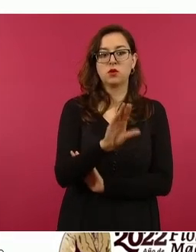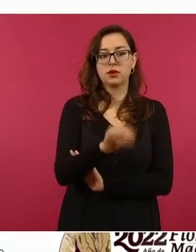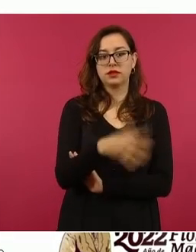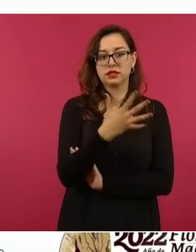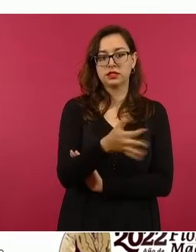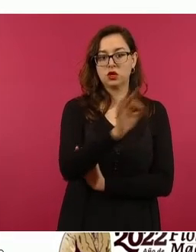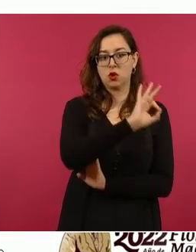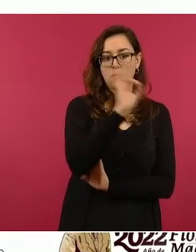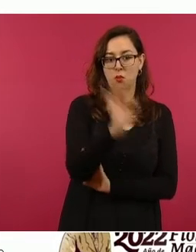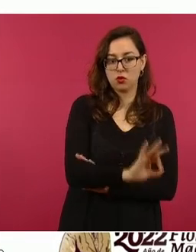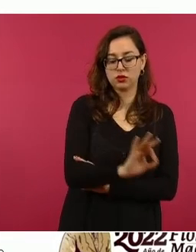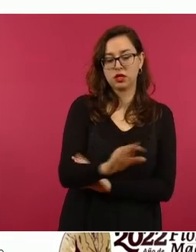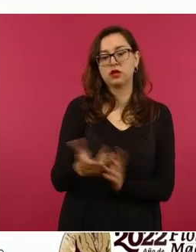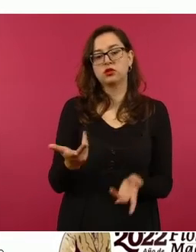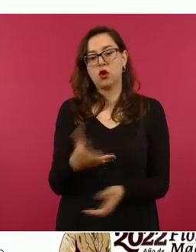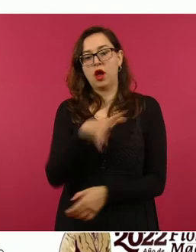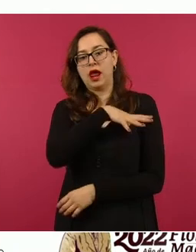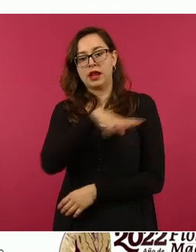enfermería